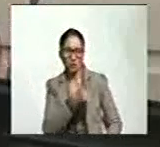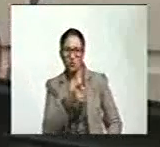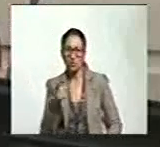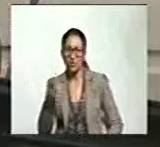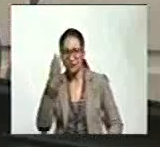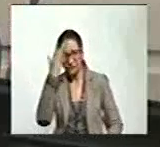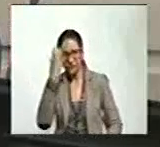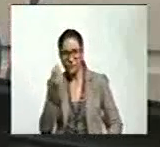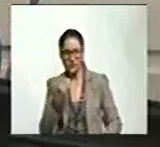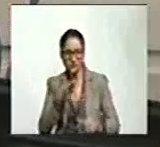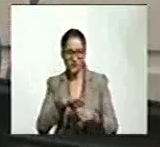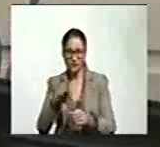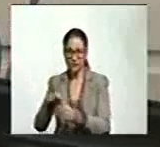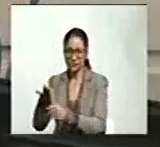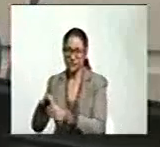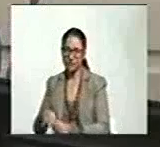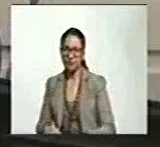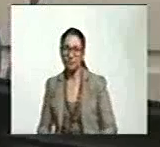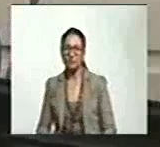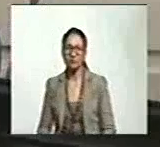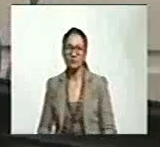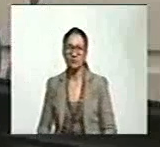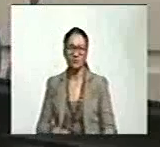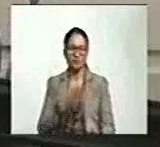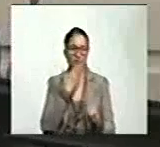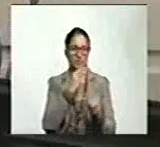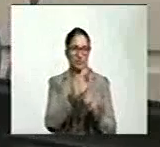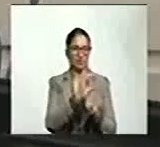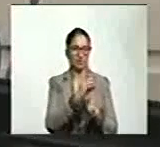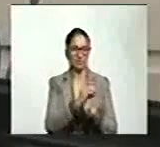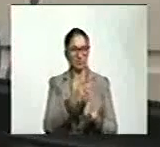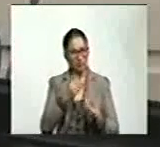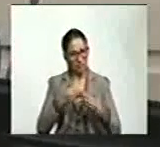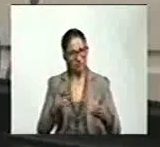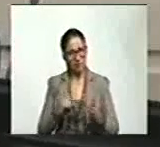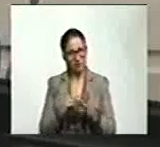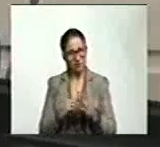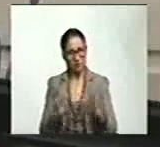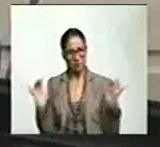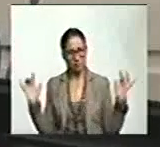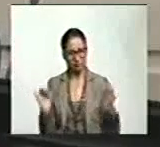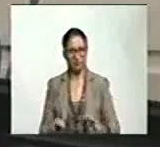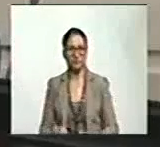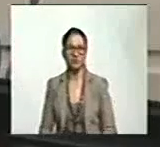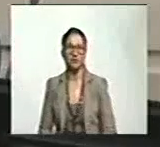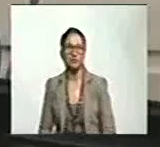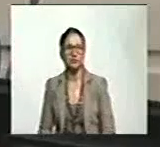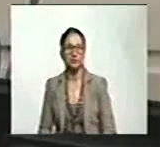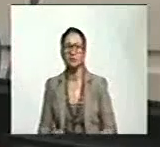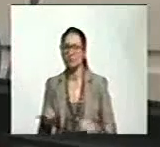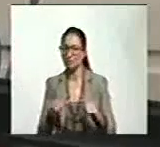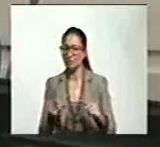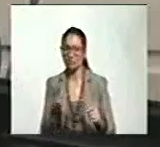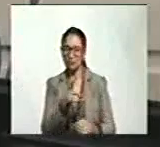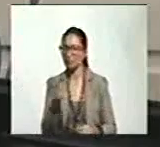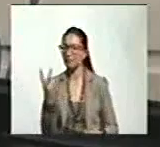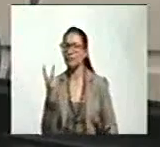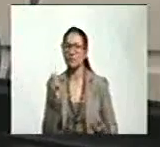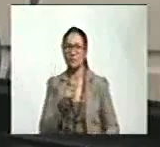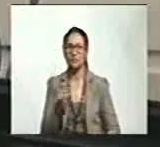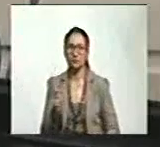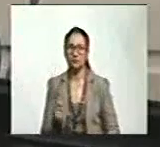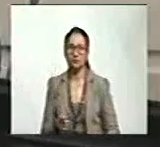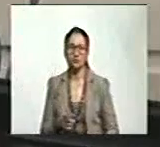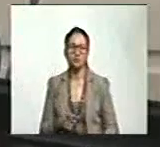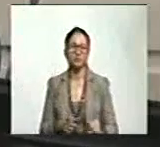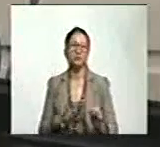próximas elecciones por la lista del centro democrático para que haya quórum siempre porque aquí estamos nosotros 20 pero si nos eligen a